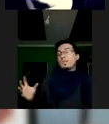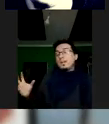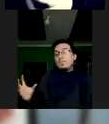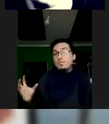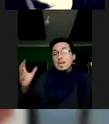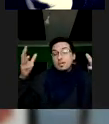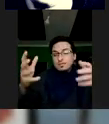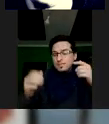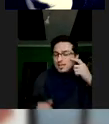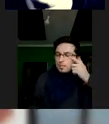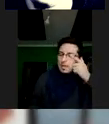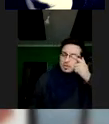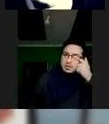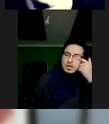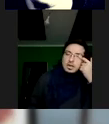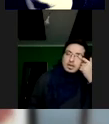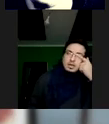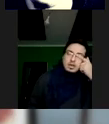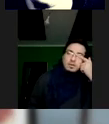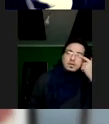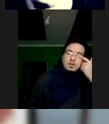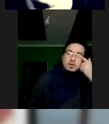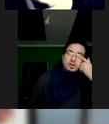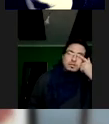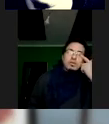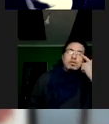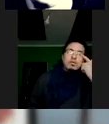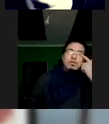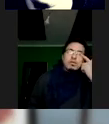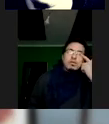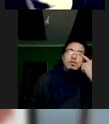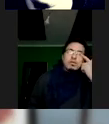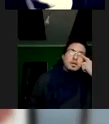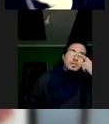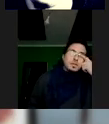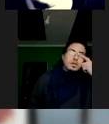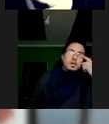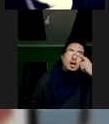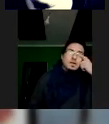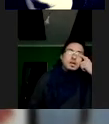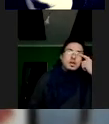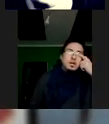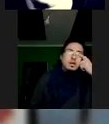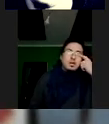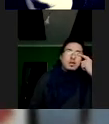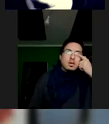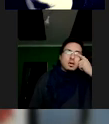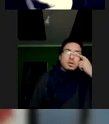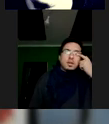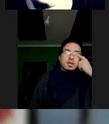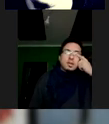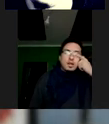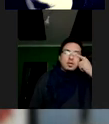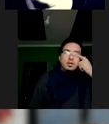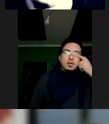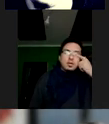nos vamos a tirar un piquero en los planos y vamos a conocer un poco más en detalle. Así que espero